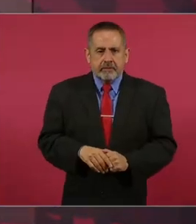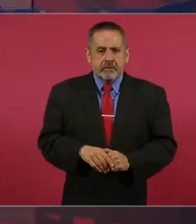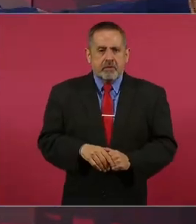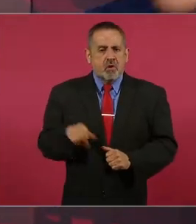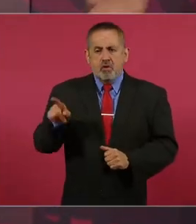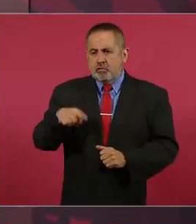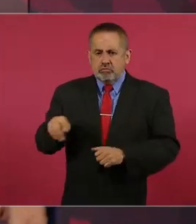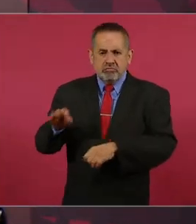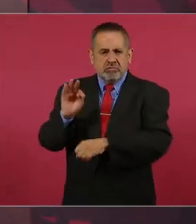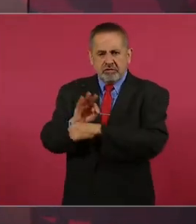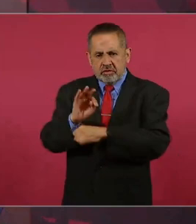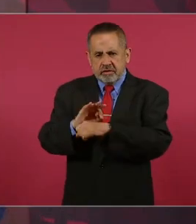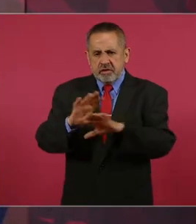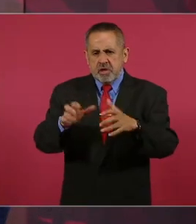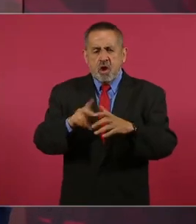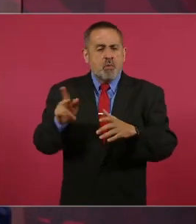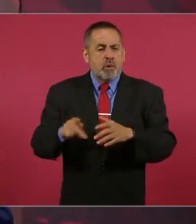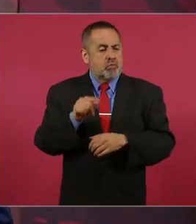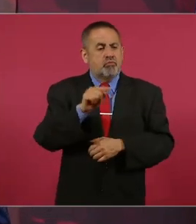defendiendo a los pueblos,